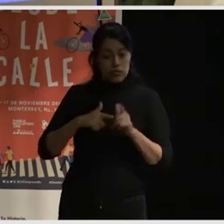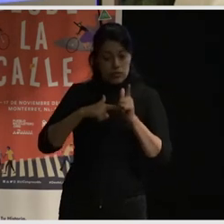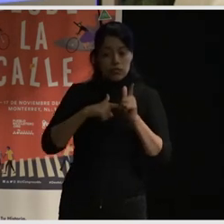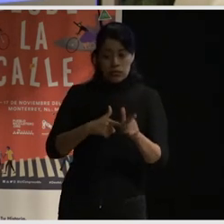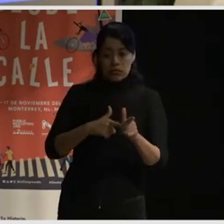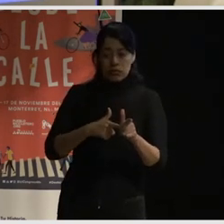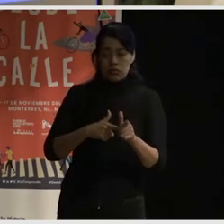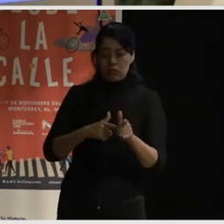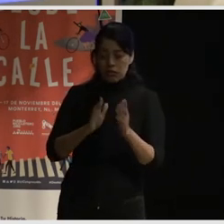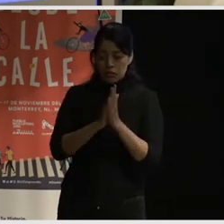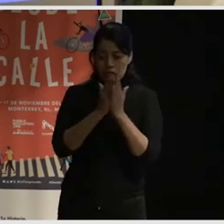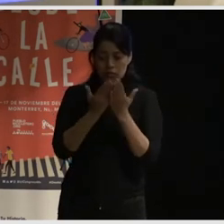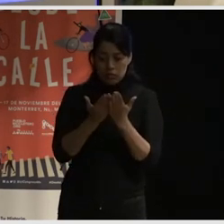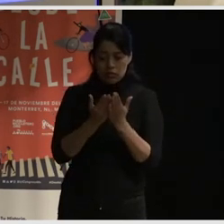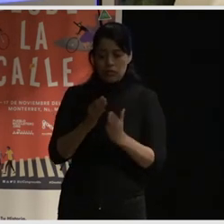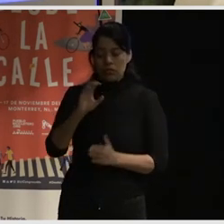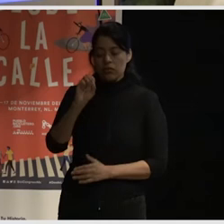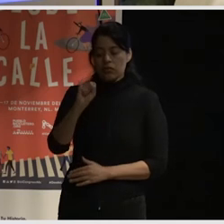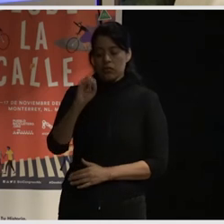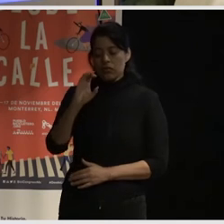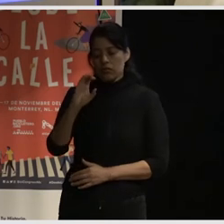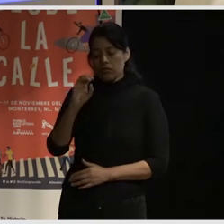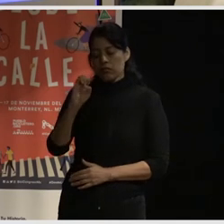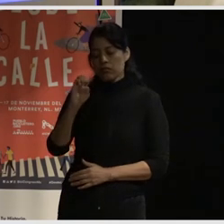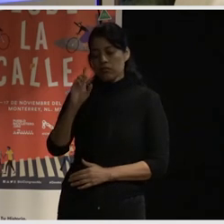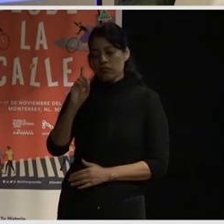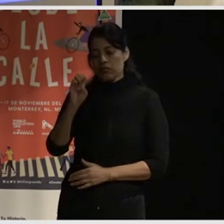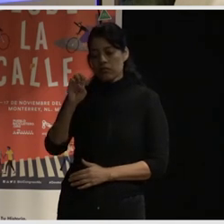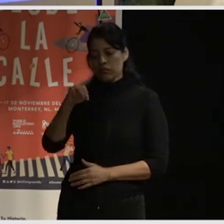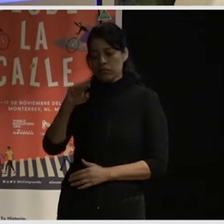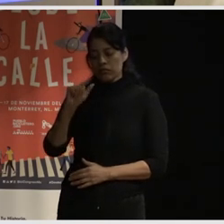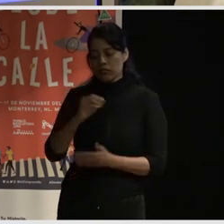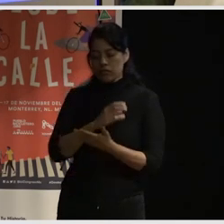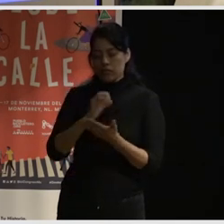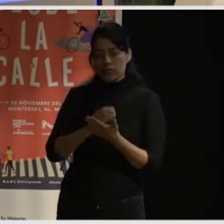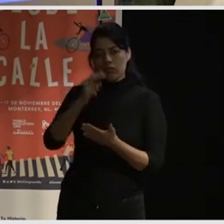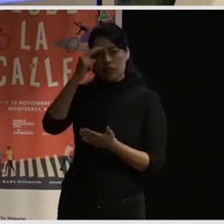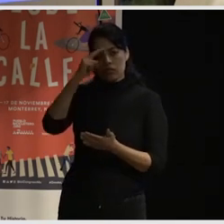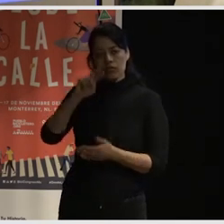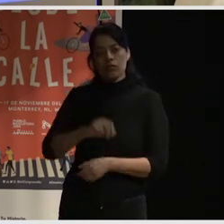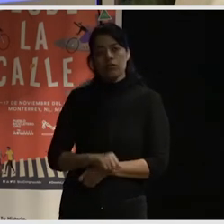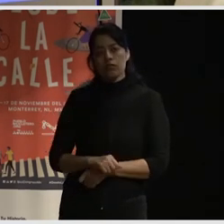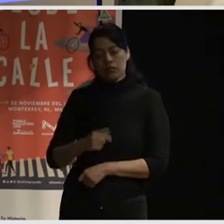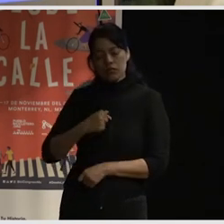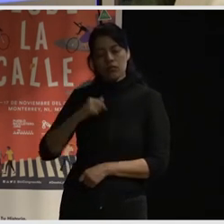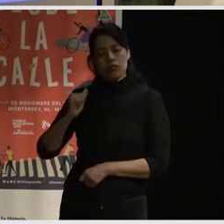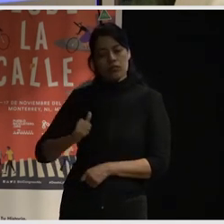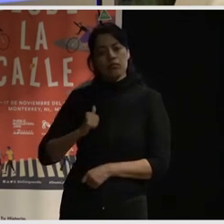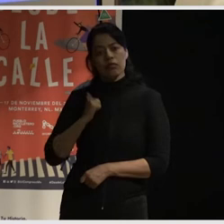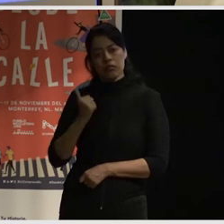la página del edema de la ciudad de méxico he dicho se aprovechó